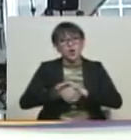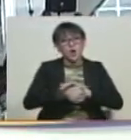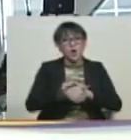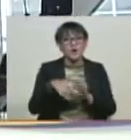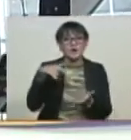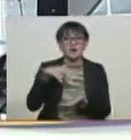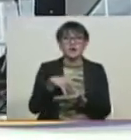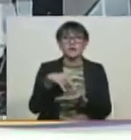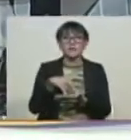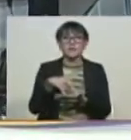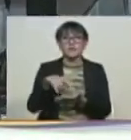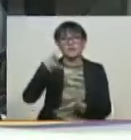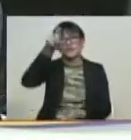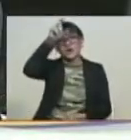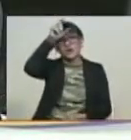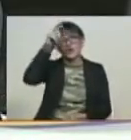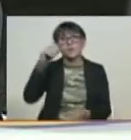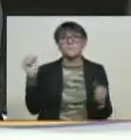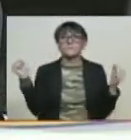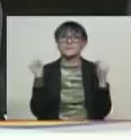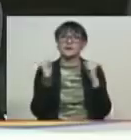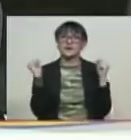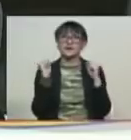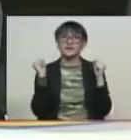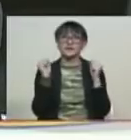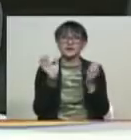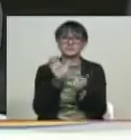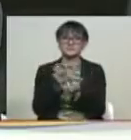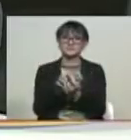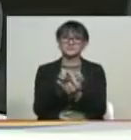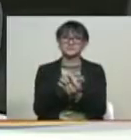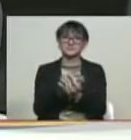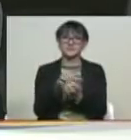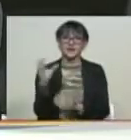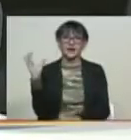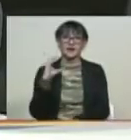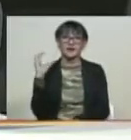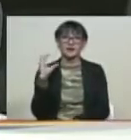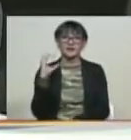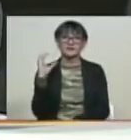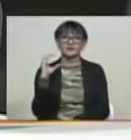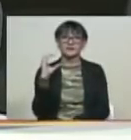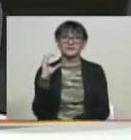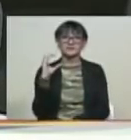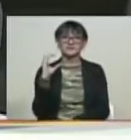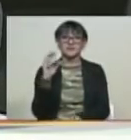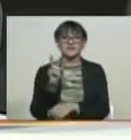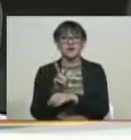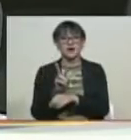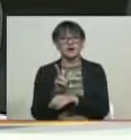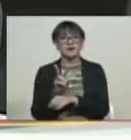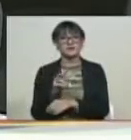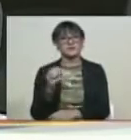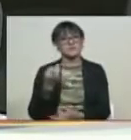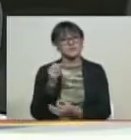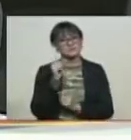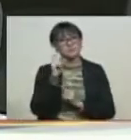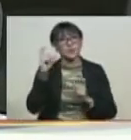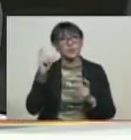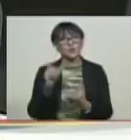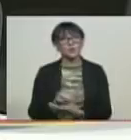Carabobo, Falcón, Mérida, Nueva Esparta, Caracas, Vargas. Bueno, es